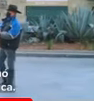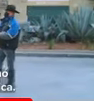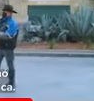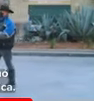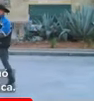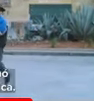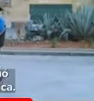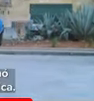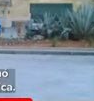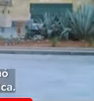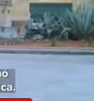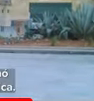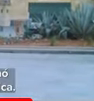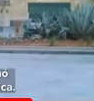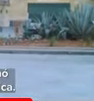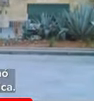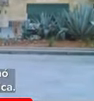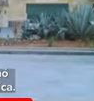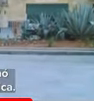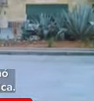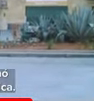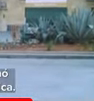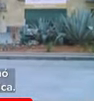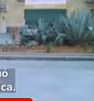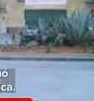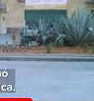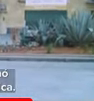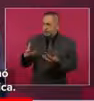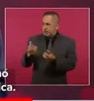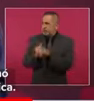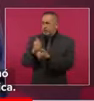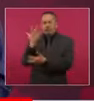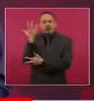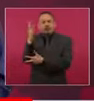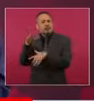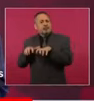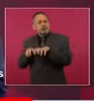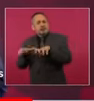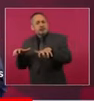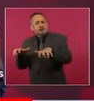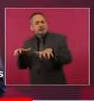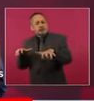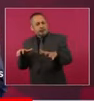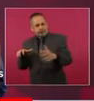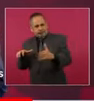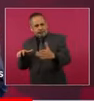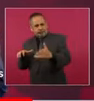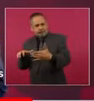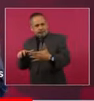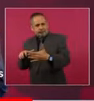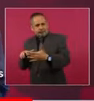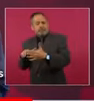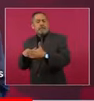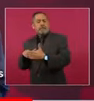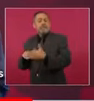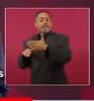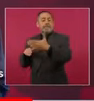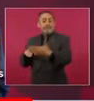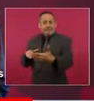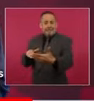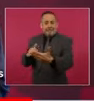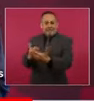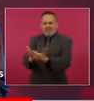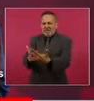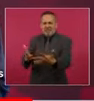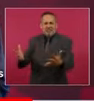Resulta que el presidente impugnó mi amparo para el derecho de réplica. Presidente, usted puso las reglas y